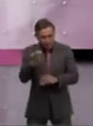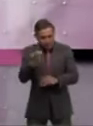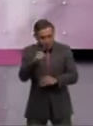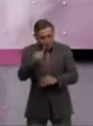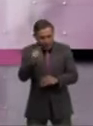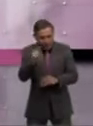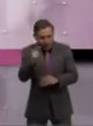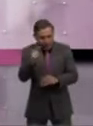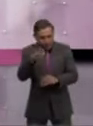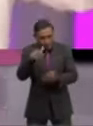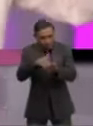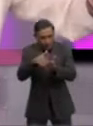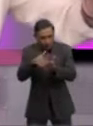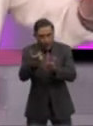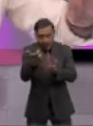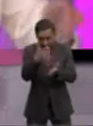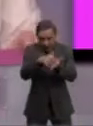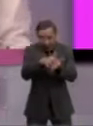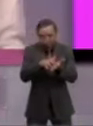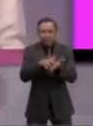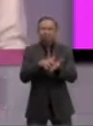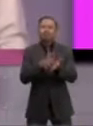atole. A ver, vamos a hablar.